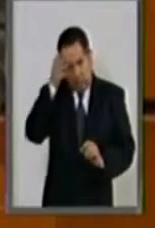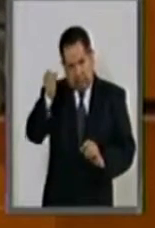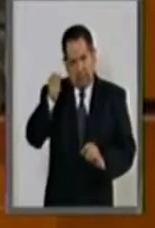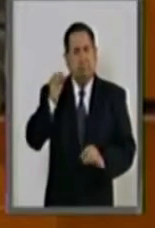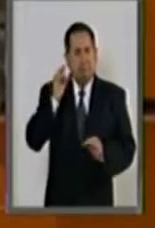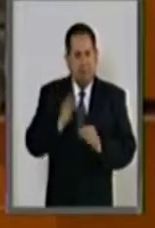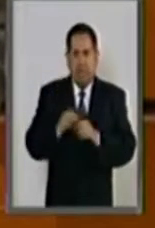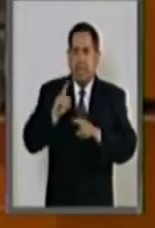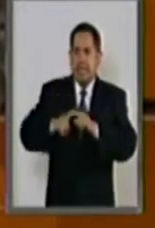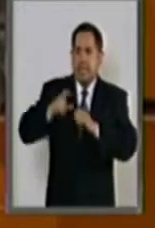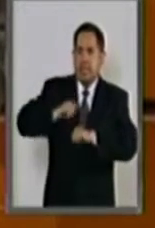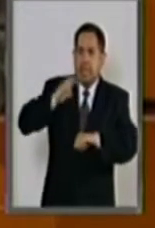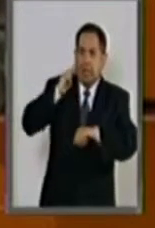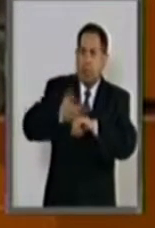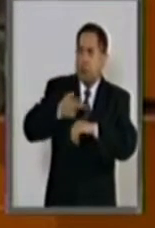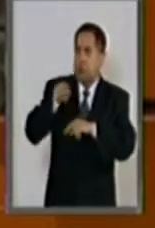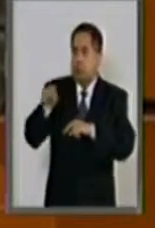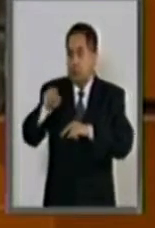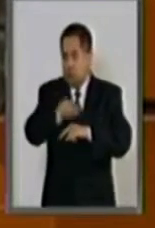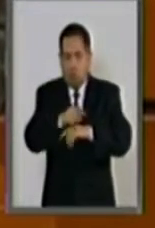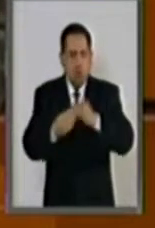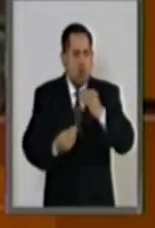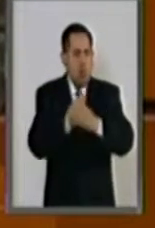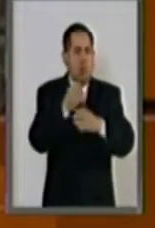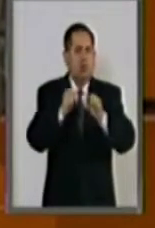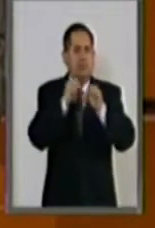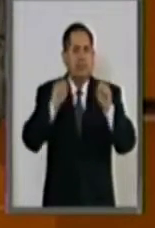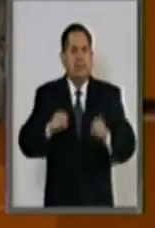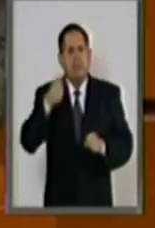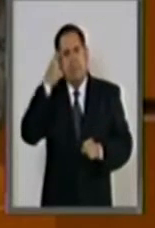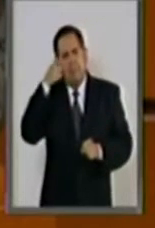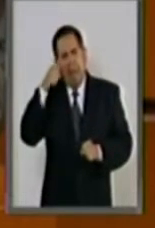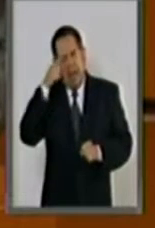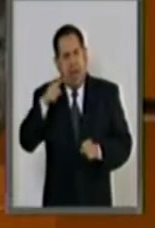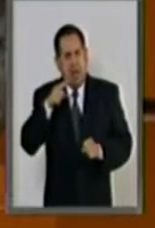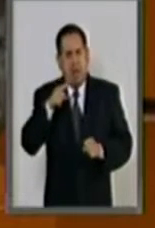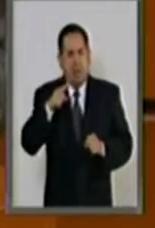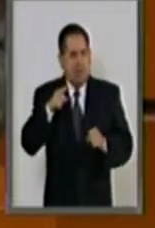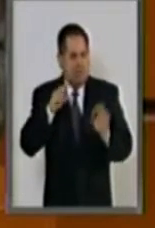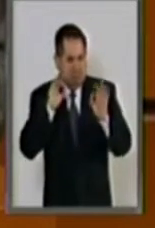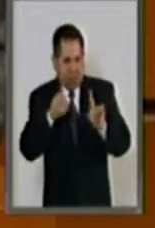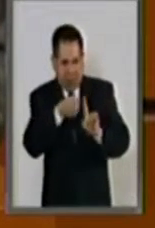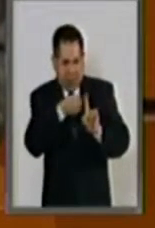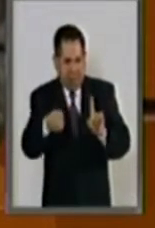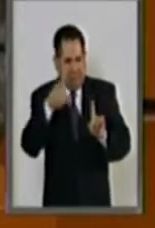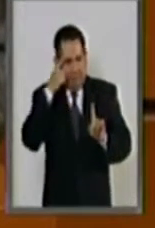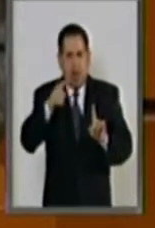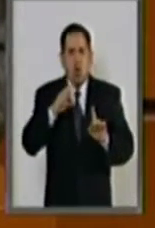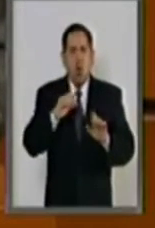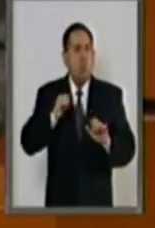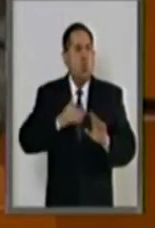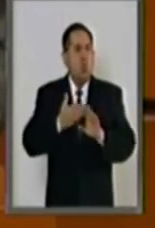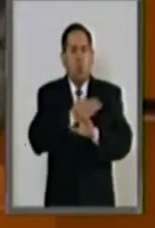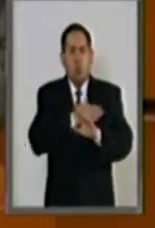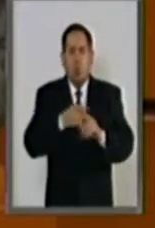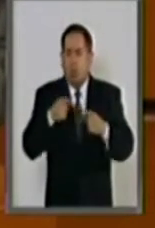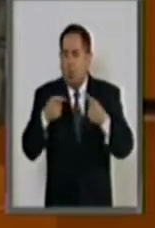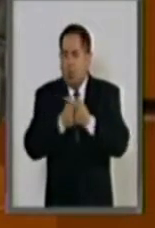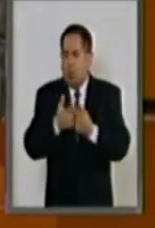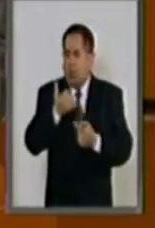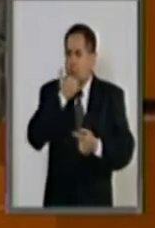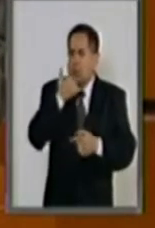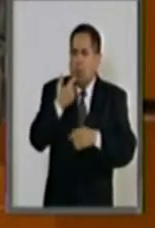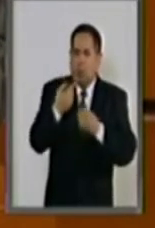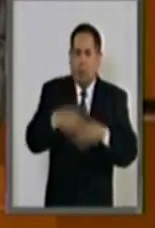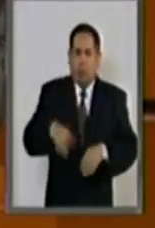que intervienen en el nuevo sistema a fin de evitar resquicios que dificulten su